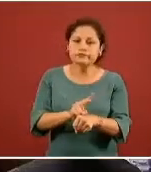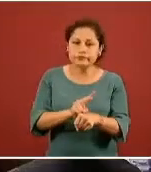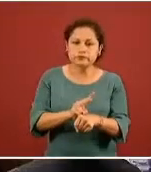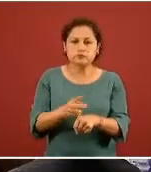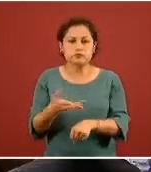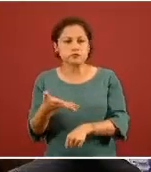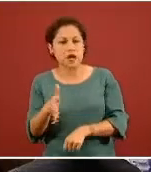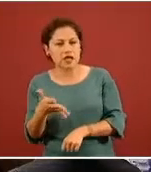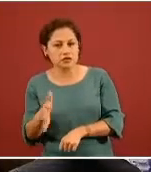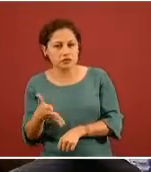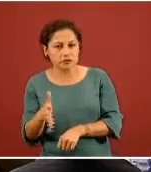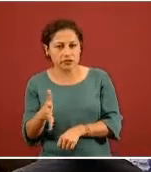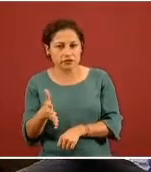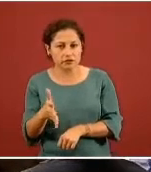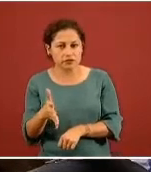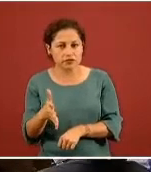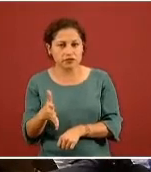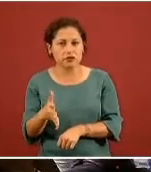de